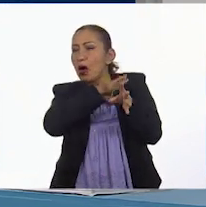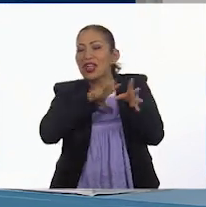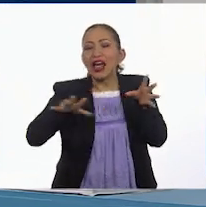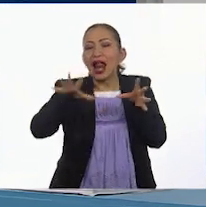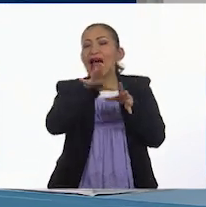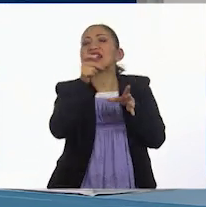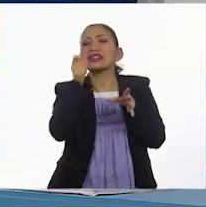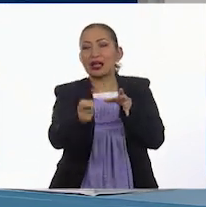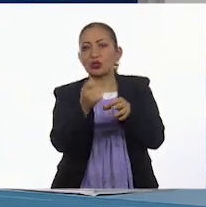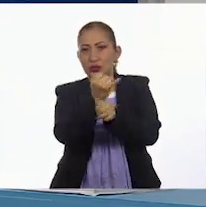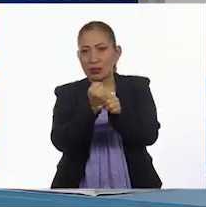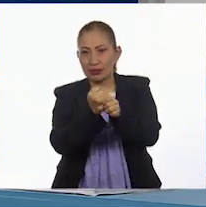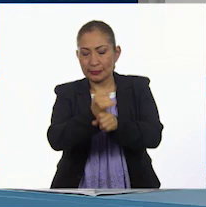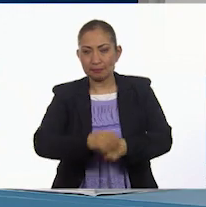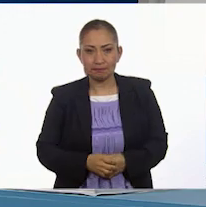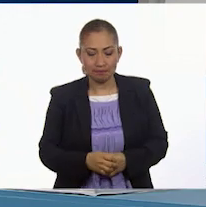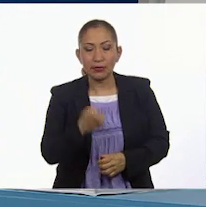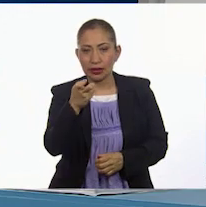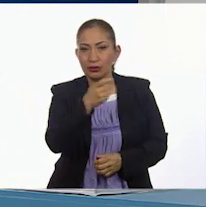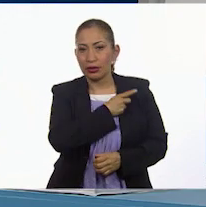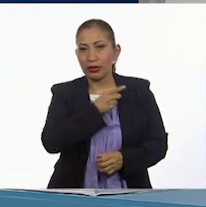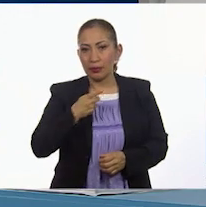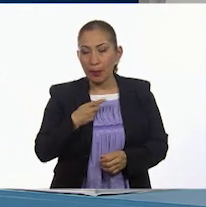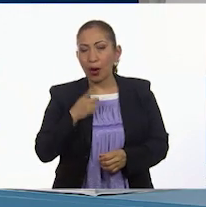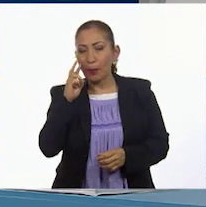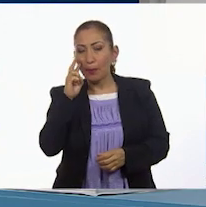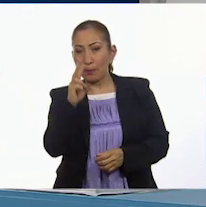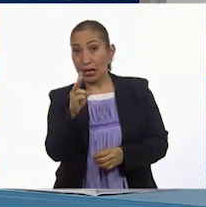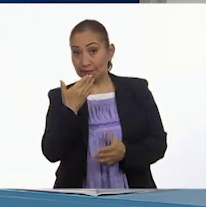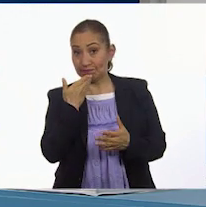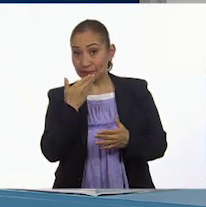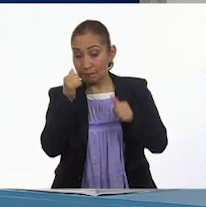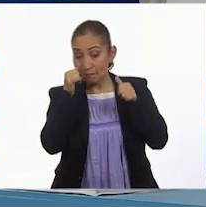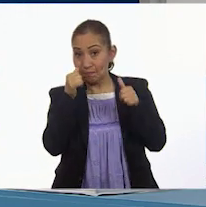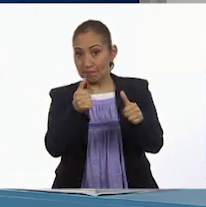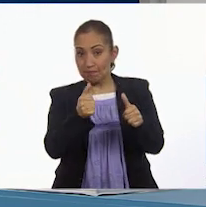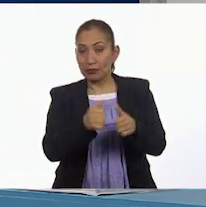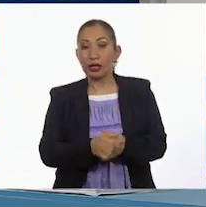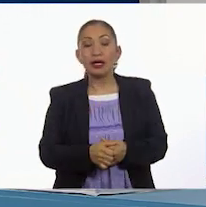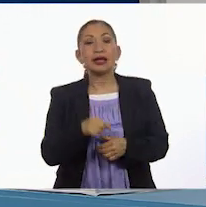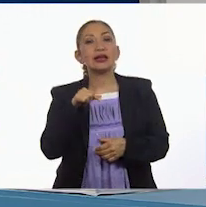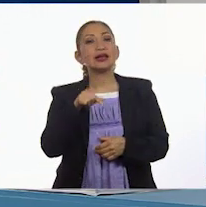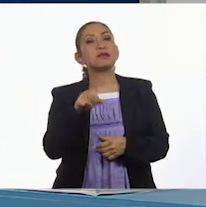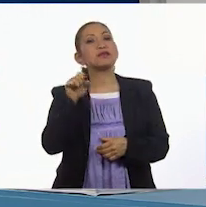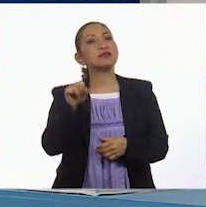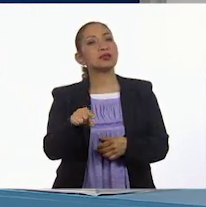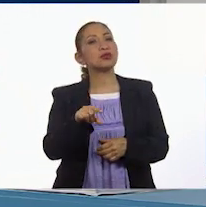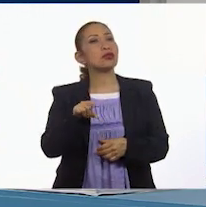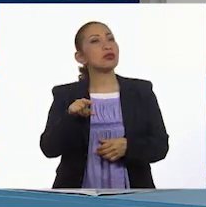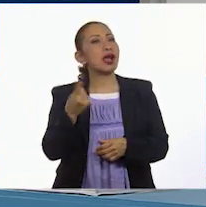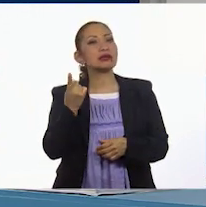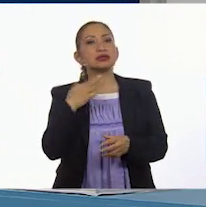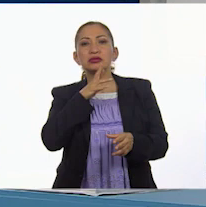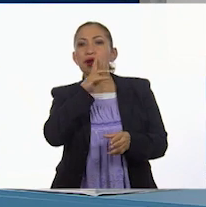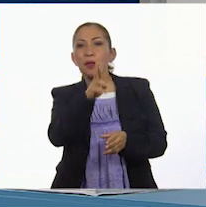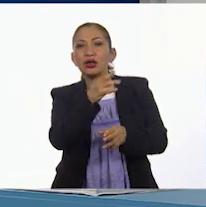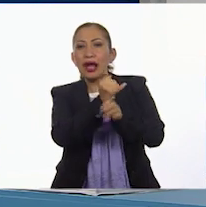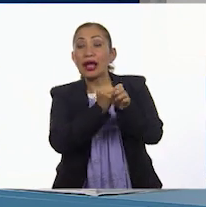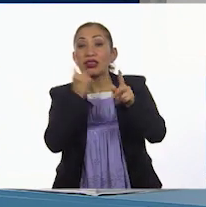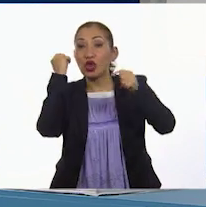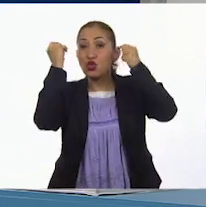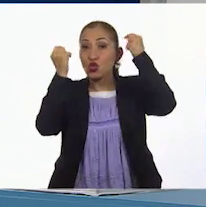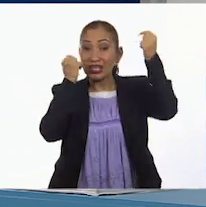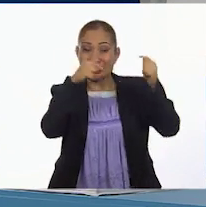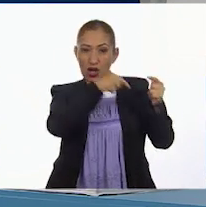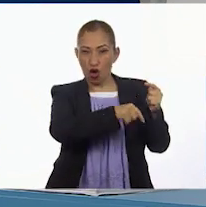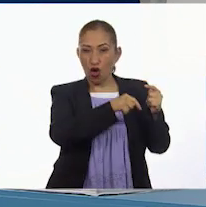tu reportaje. Entonces, esto lo debemos de contemplar muy bien. Y aquí, bueno, es un reportaje turístico